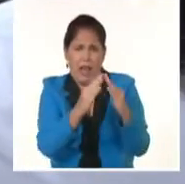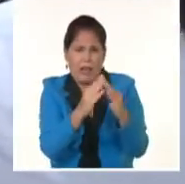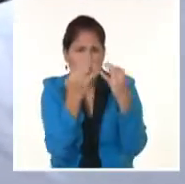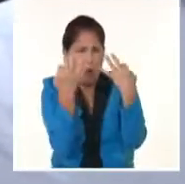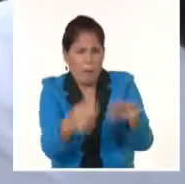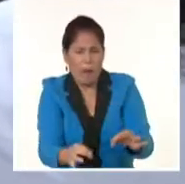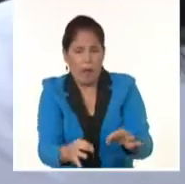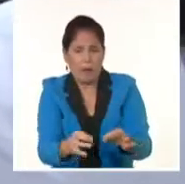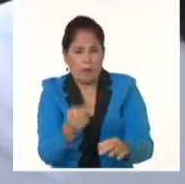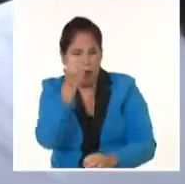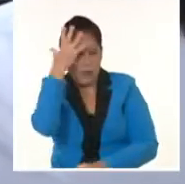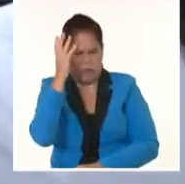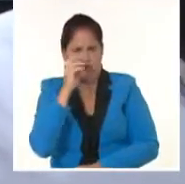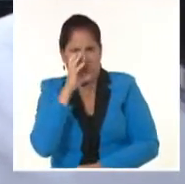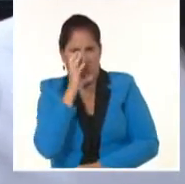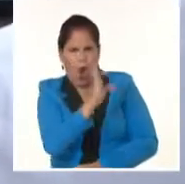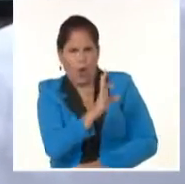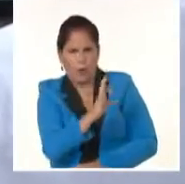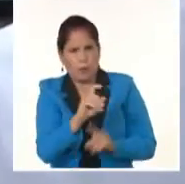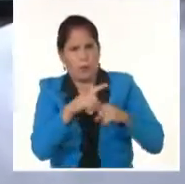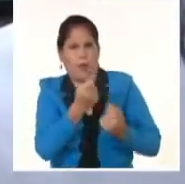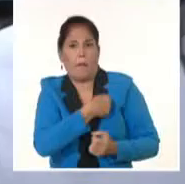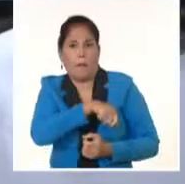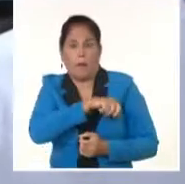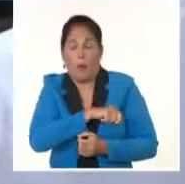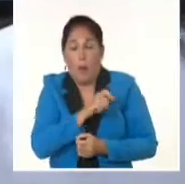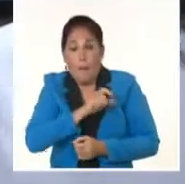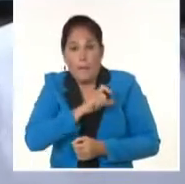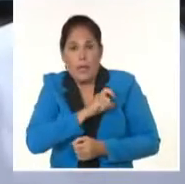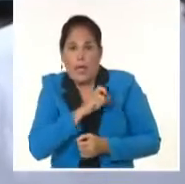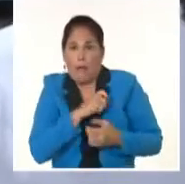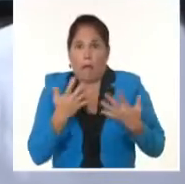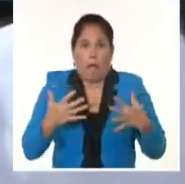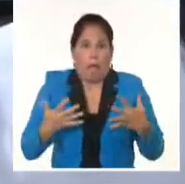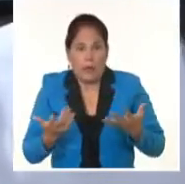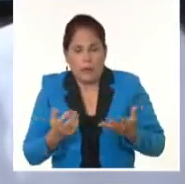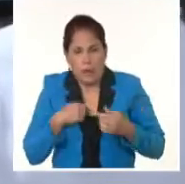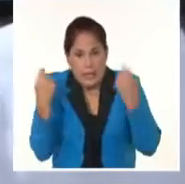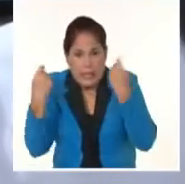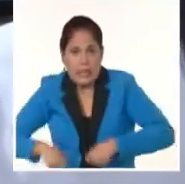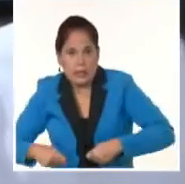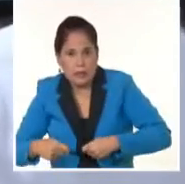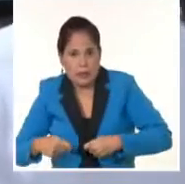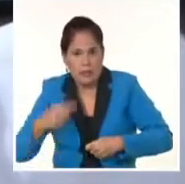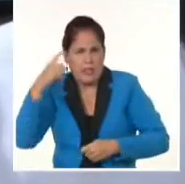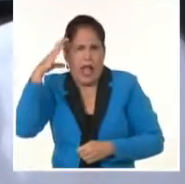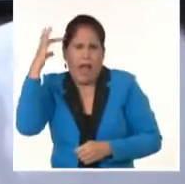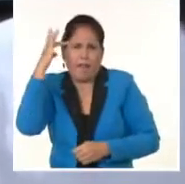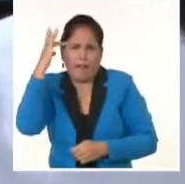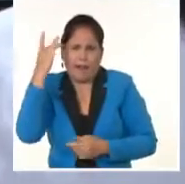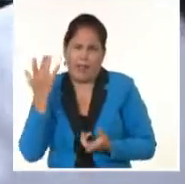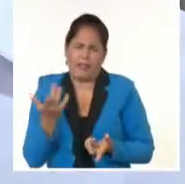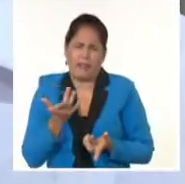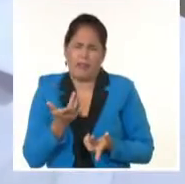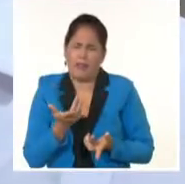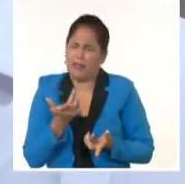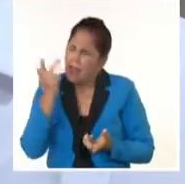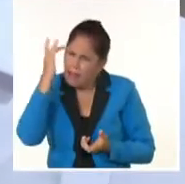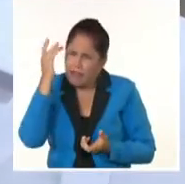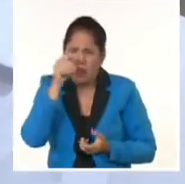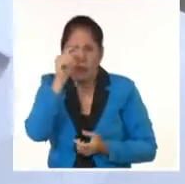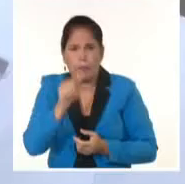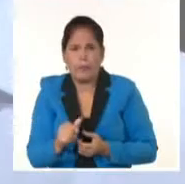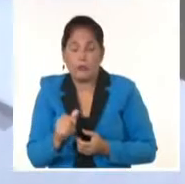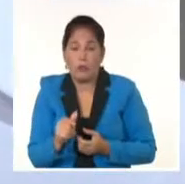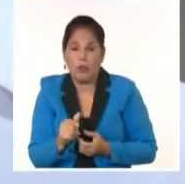también de desprecio hacia una población que ha sido golpeada sentimentalmente y psicológicamente por una situación grave. Porque las personas estaban